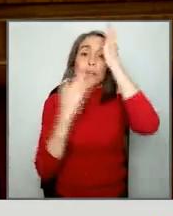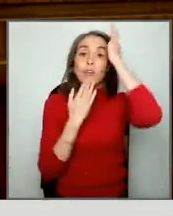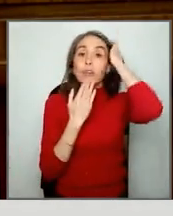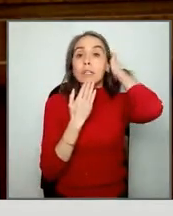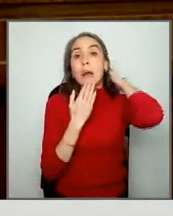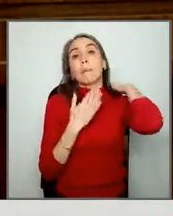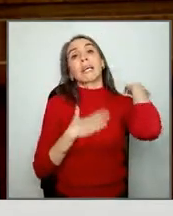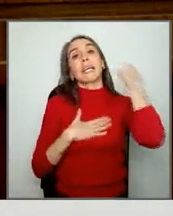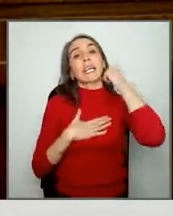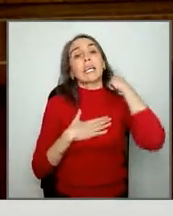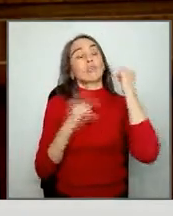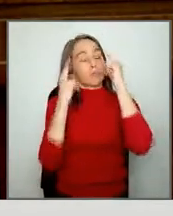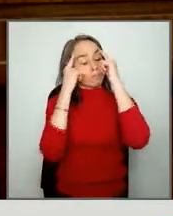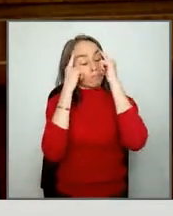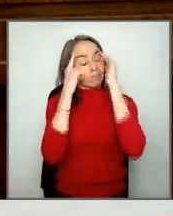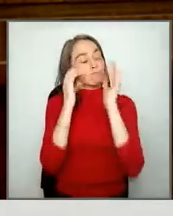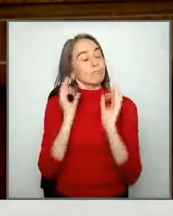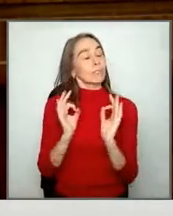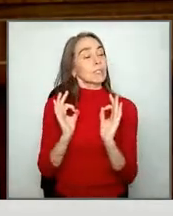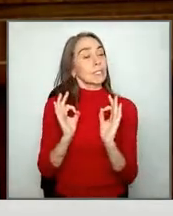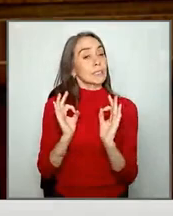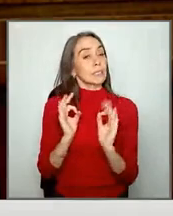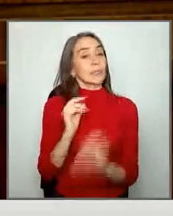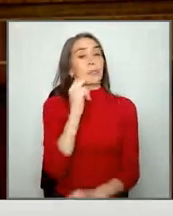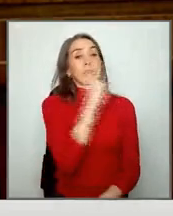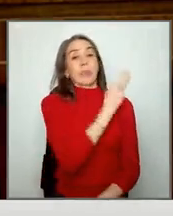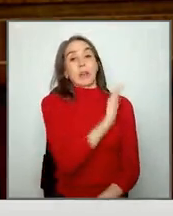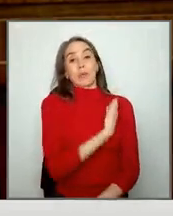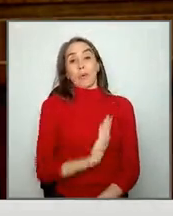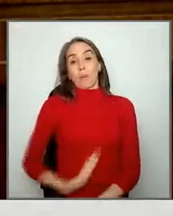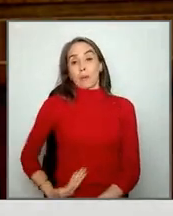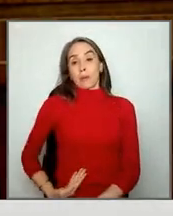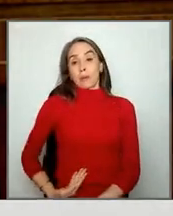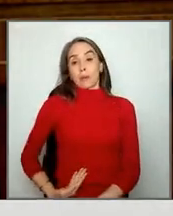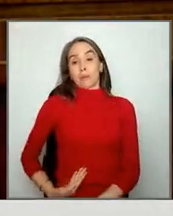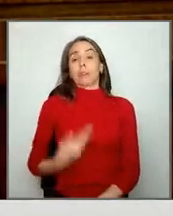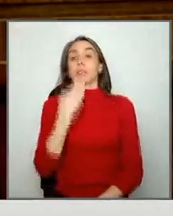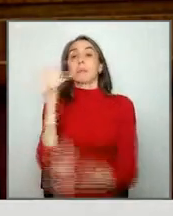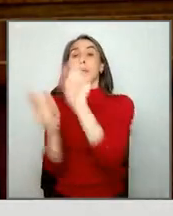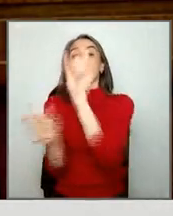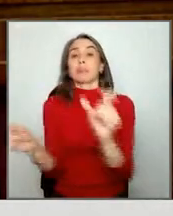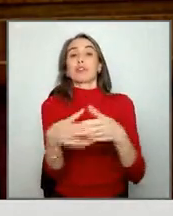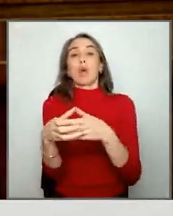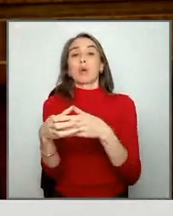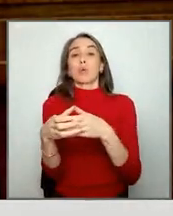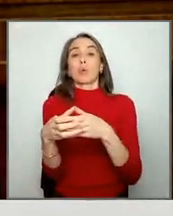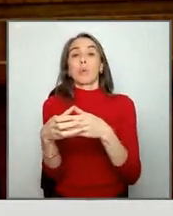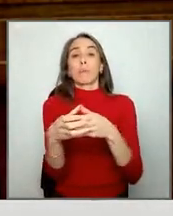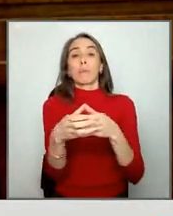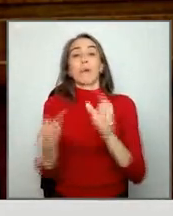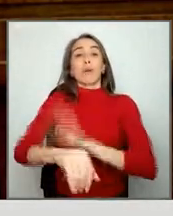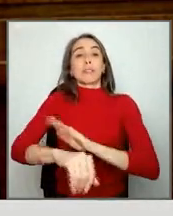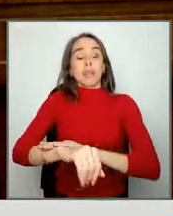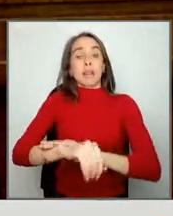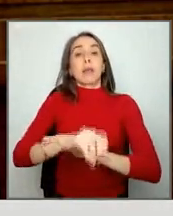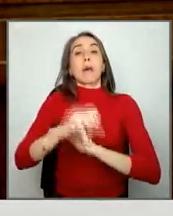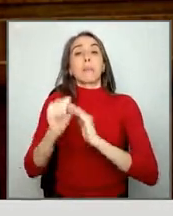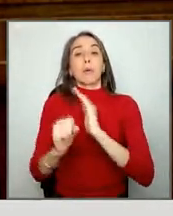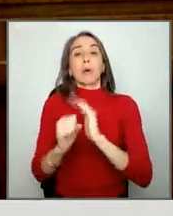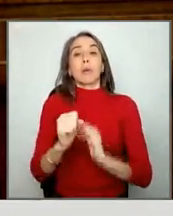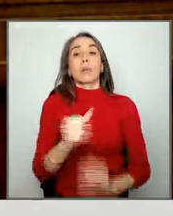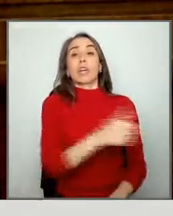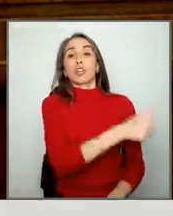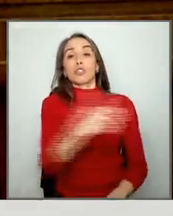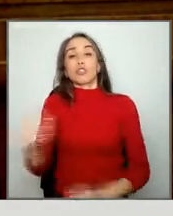sensatez de parte del ejecutivo y de la izquierda para que podamos progresar todos en